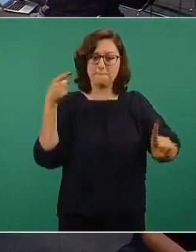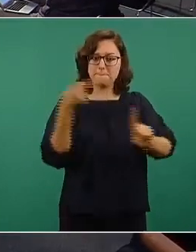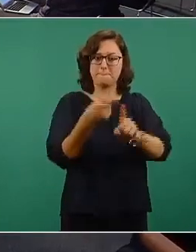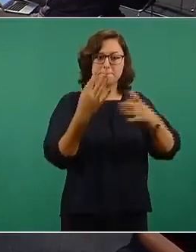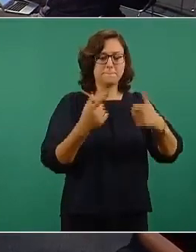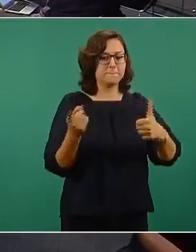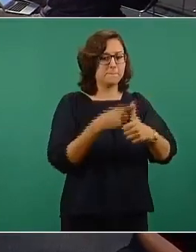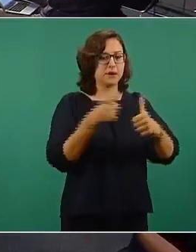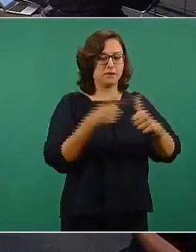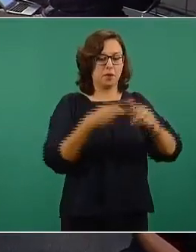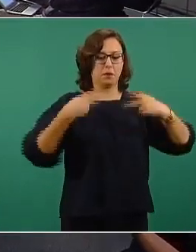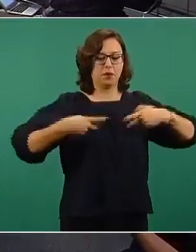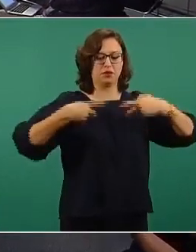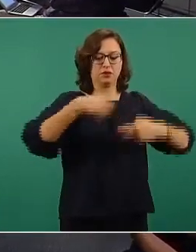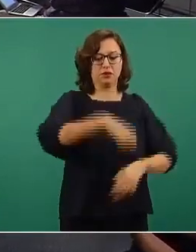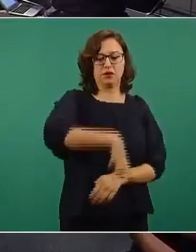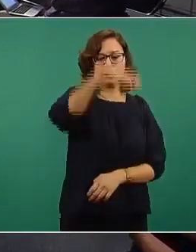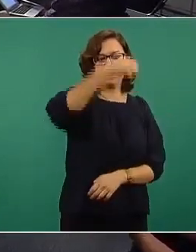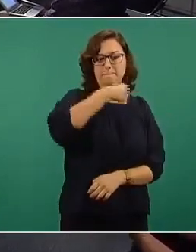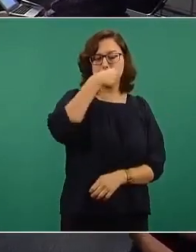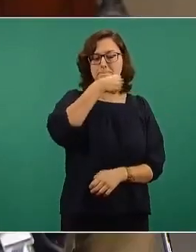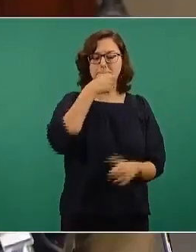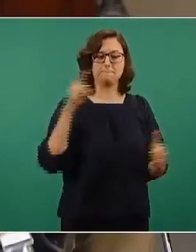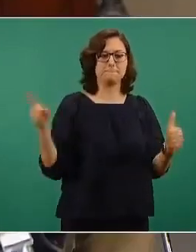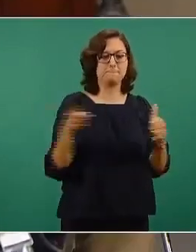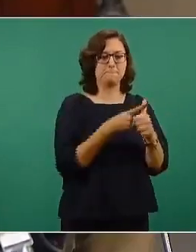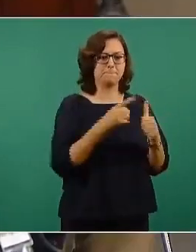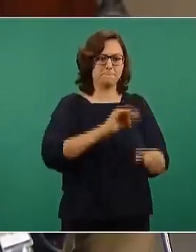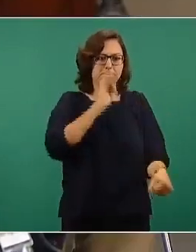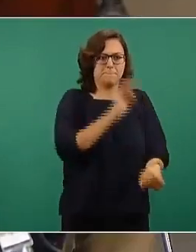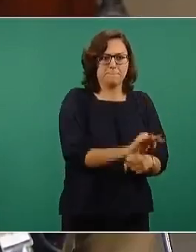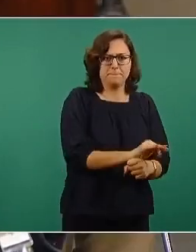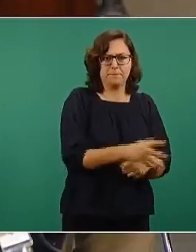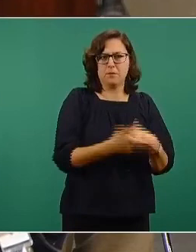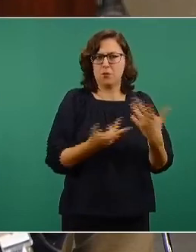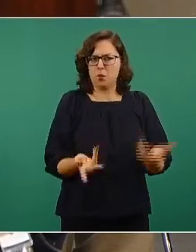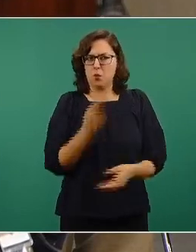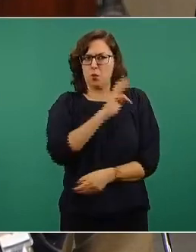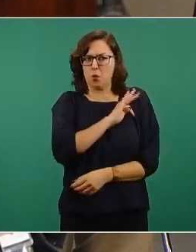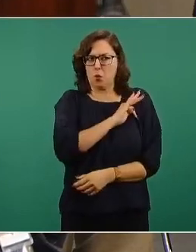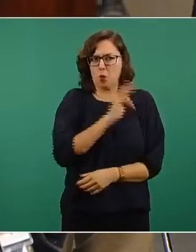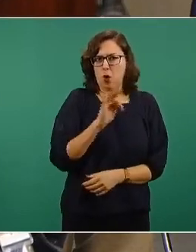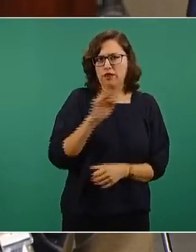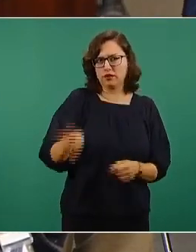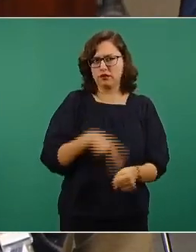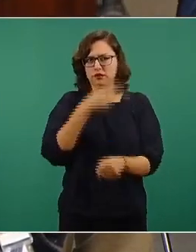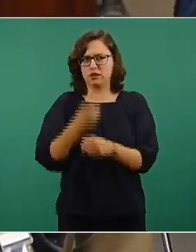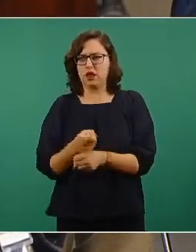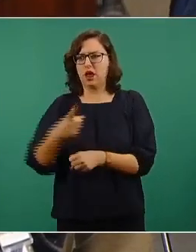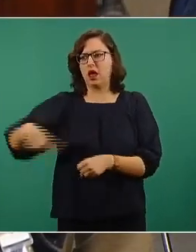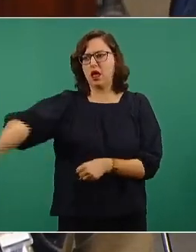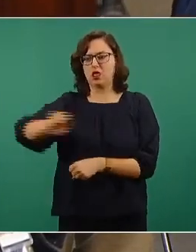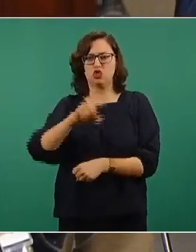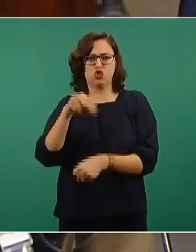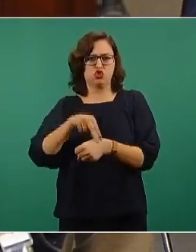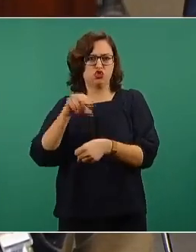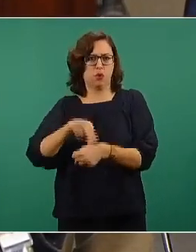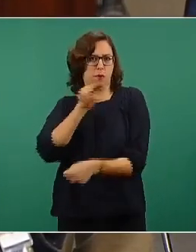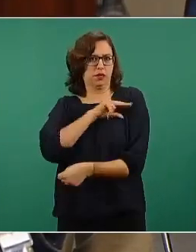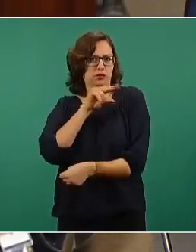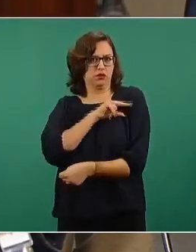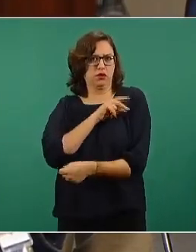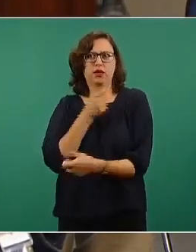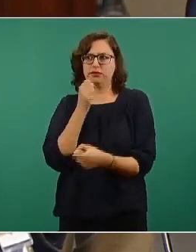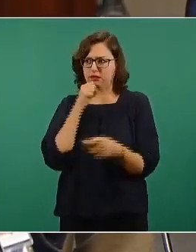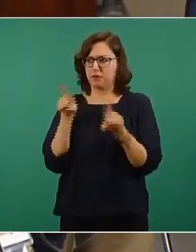adultos mayores. En ese sentido, preguntarle si hay posibilidad de que se abra la vacunación a los médicos privados o tendrían que esperar